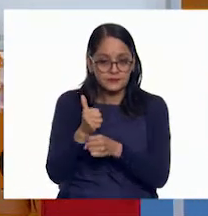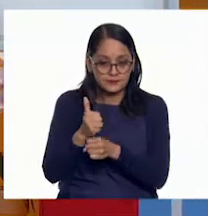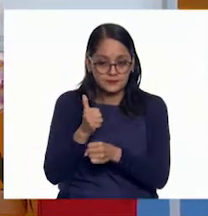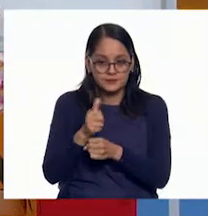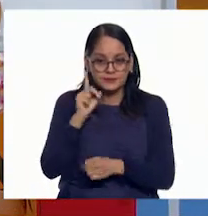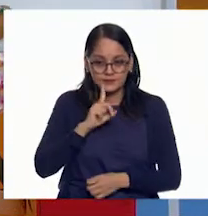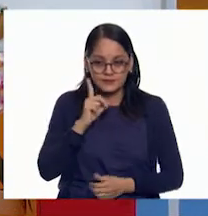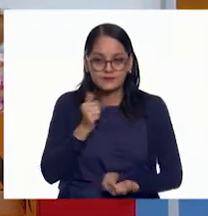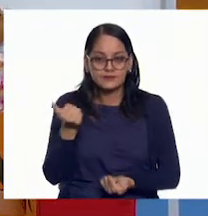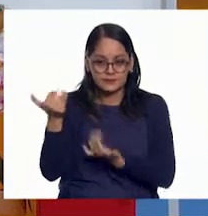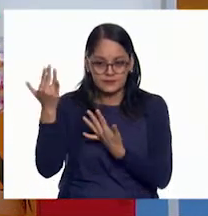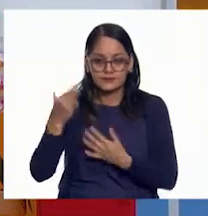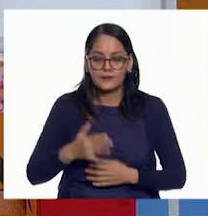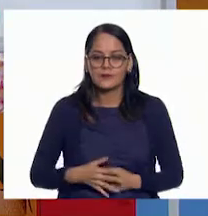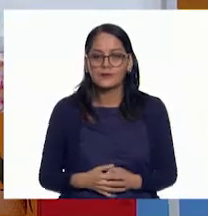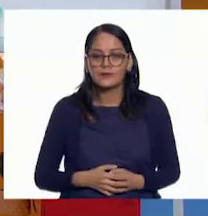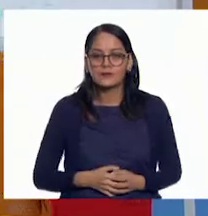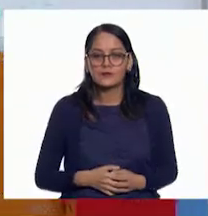abuelita.